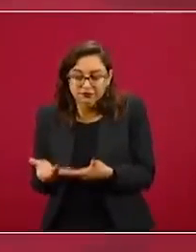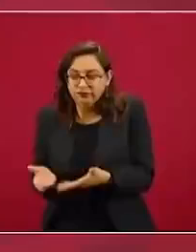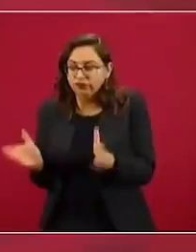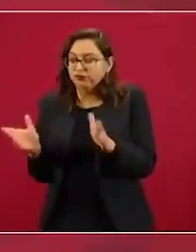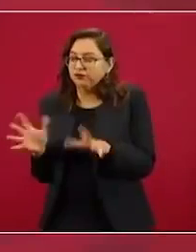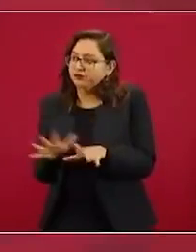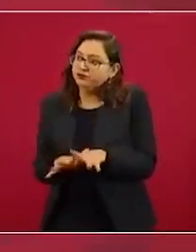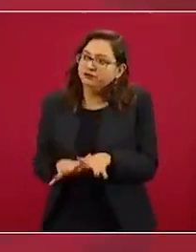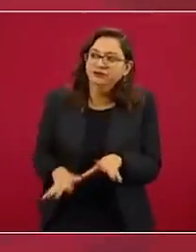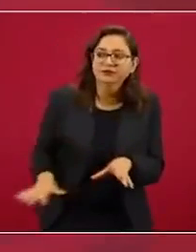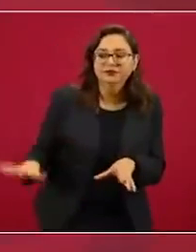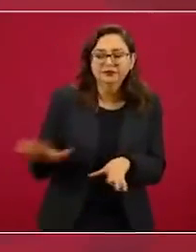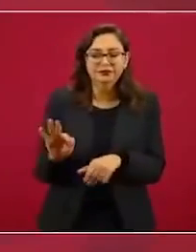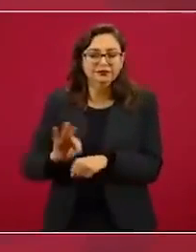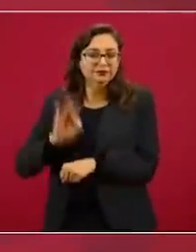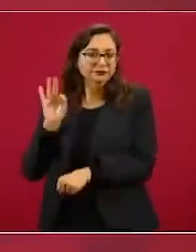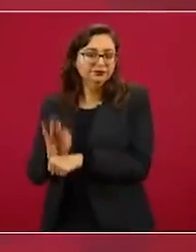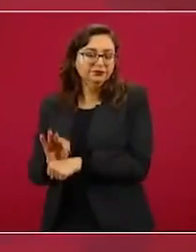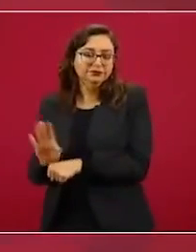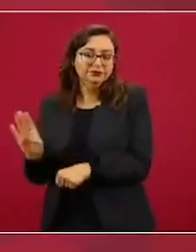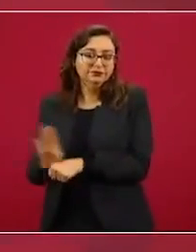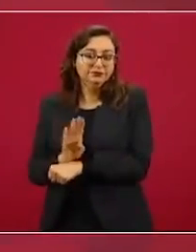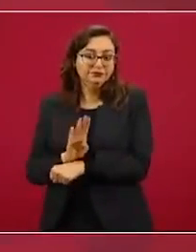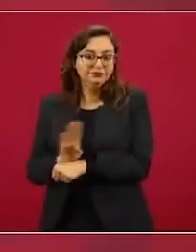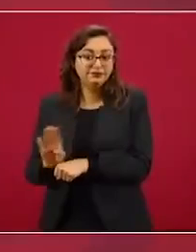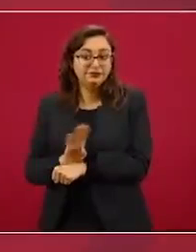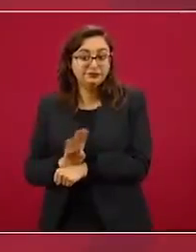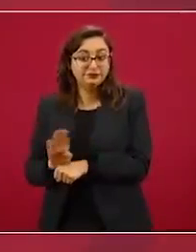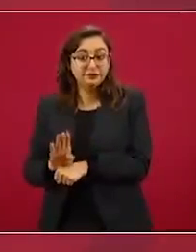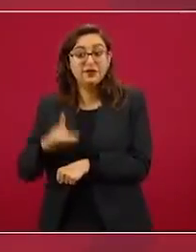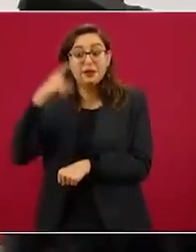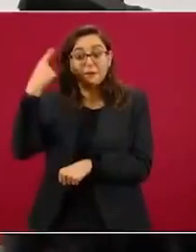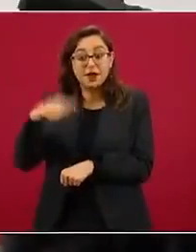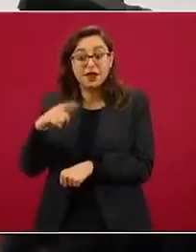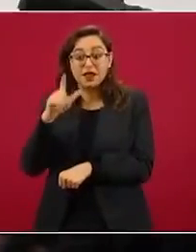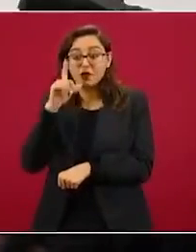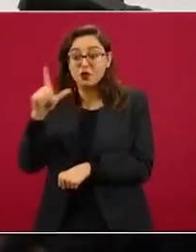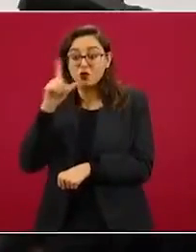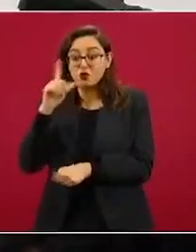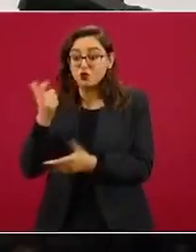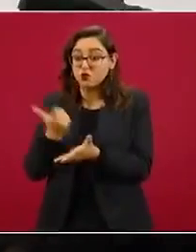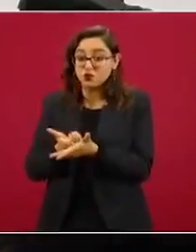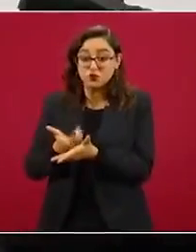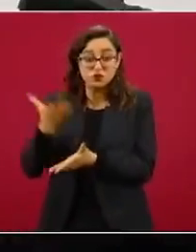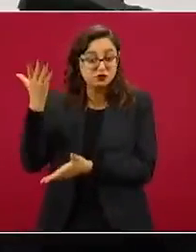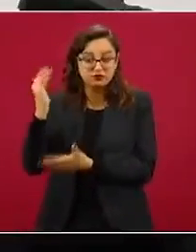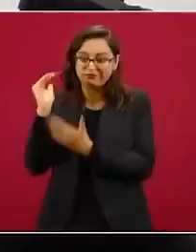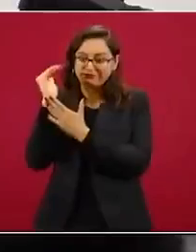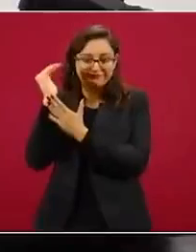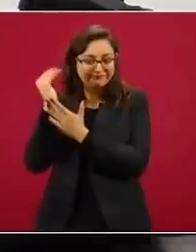beneficio de la población para que no aumente el precio de la